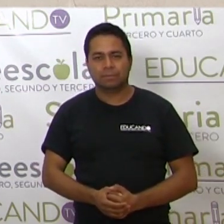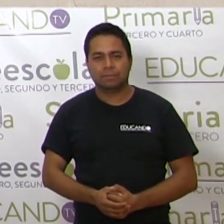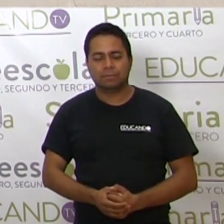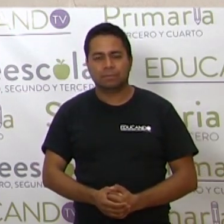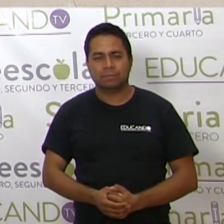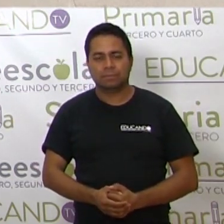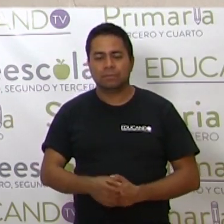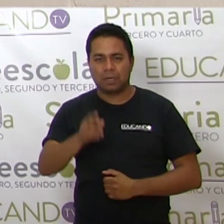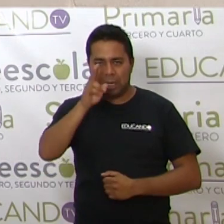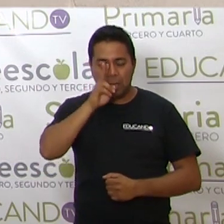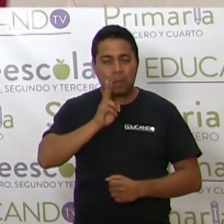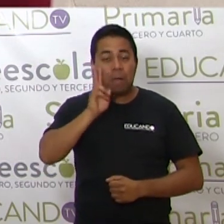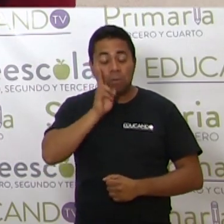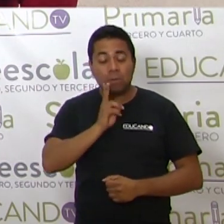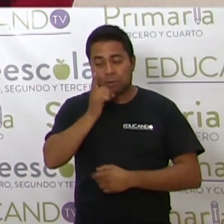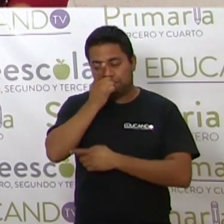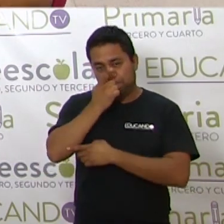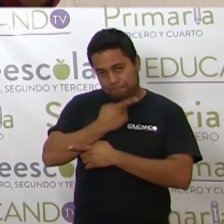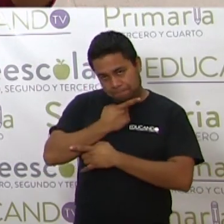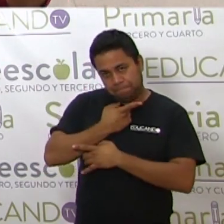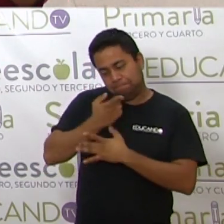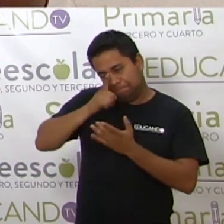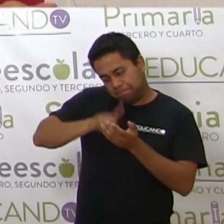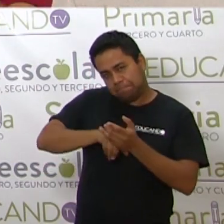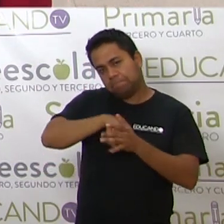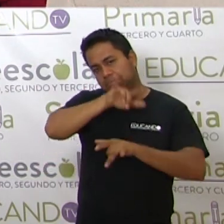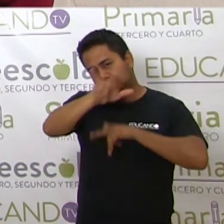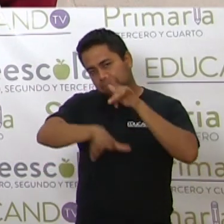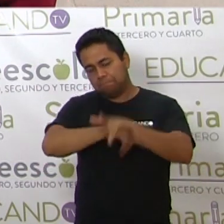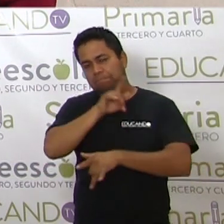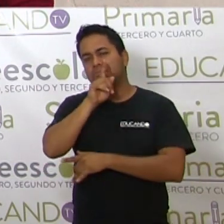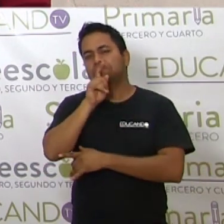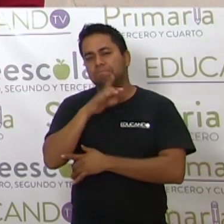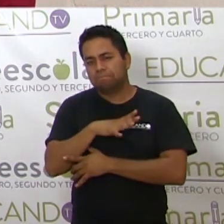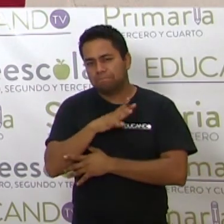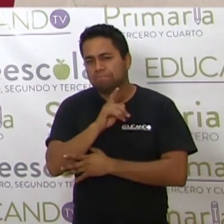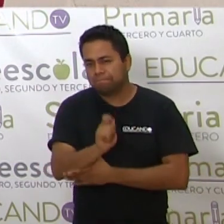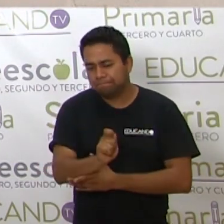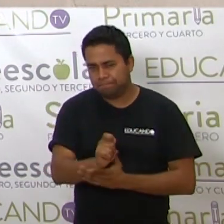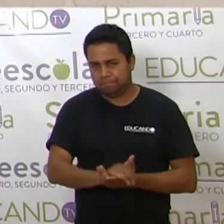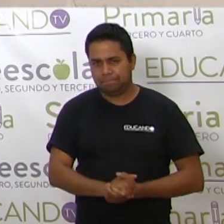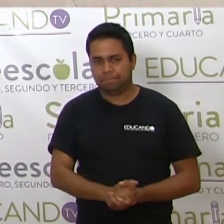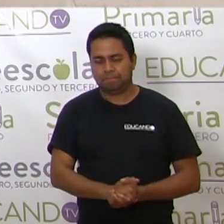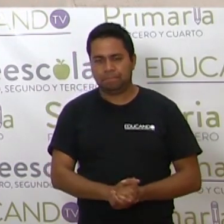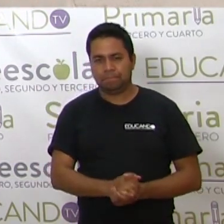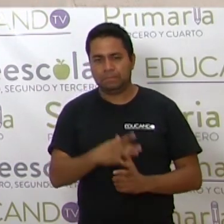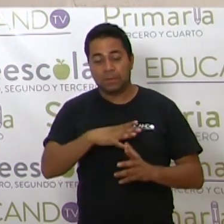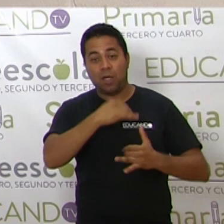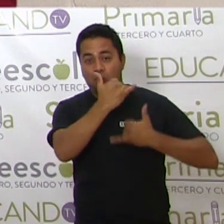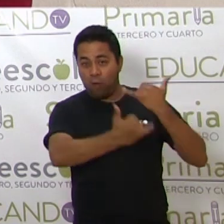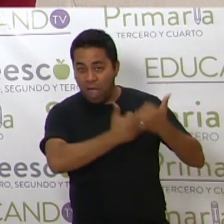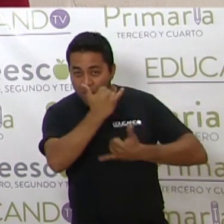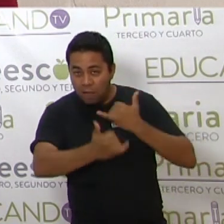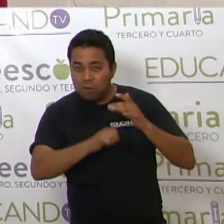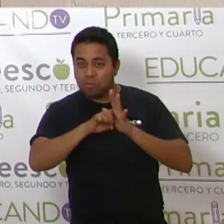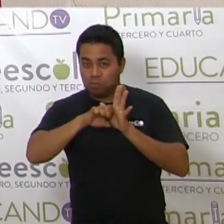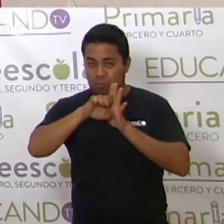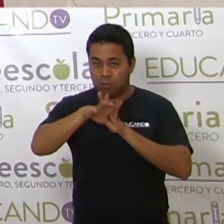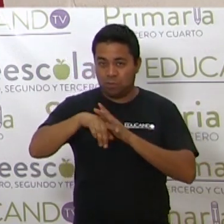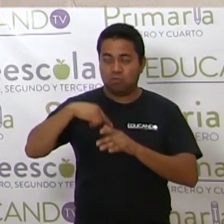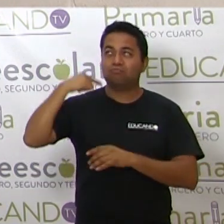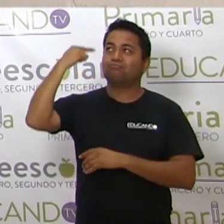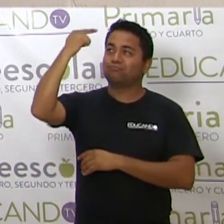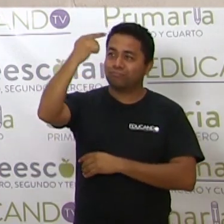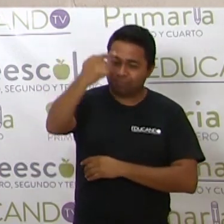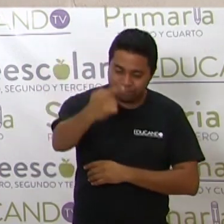a ver platiquen me que encontramos en una feria encontramos juegos como la rueda de la fortuna